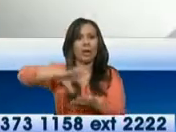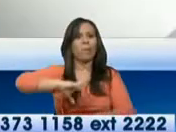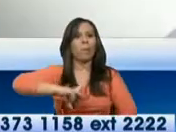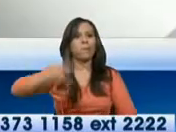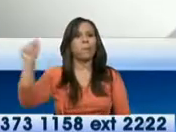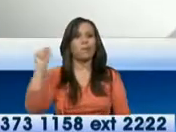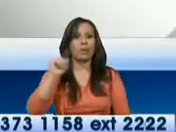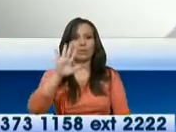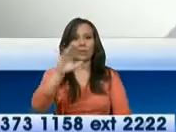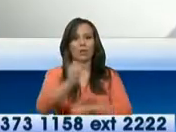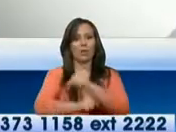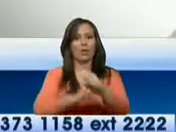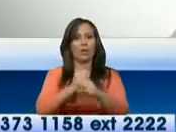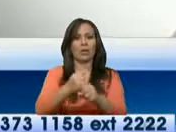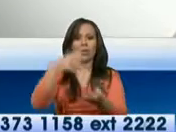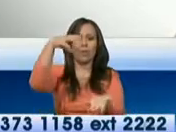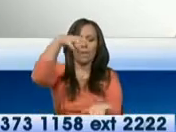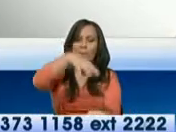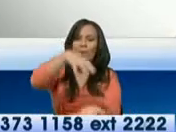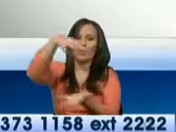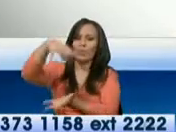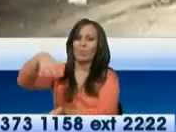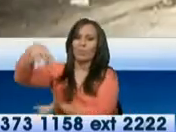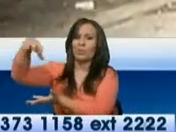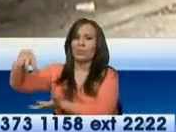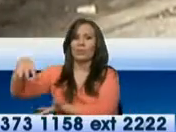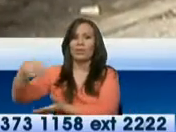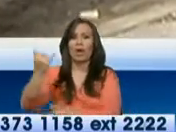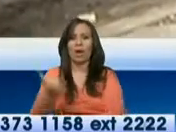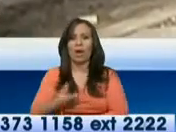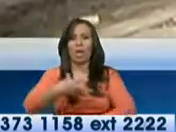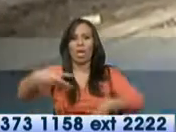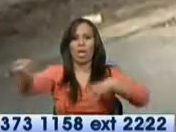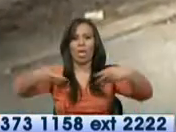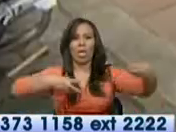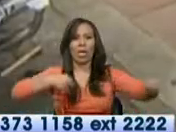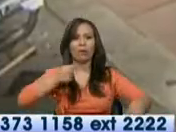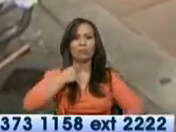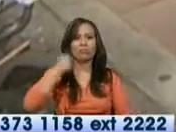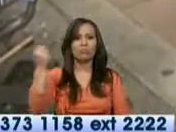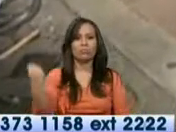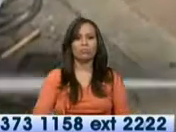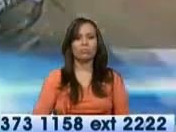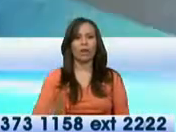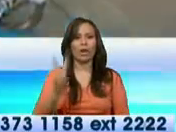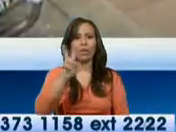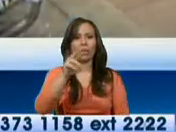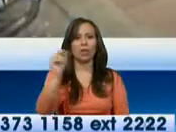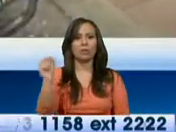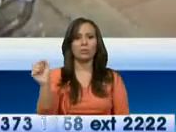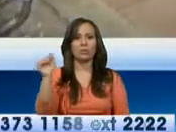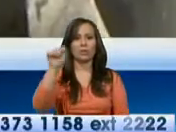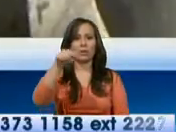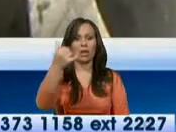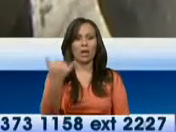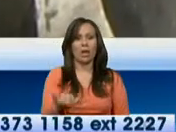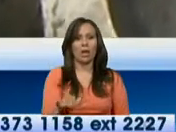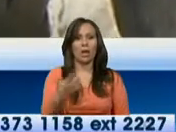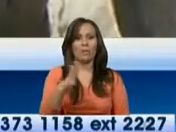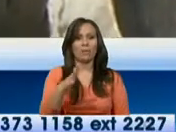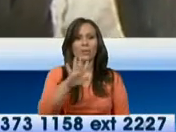hace 5 años empezaron a colocarse. No queda ninguno. Eran 200 botaderos que a un costo actual